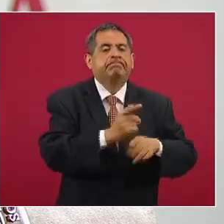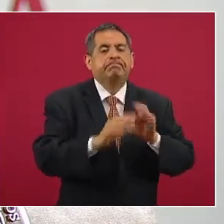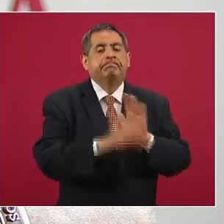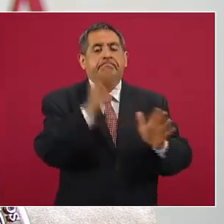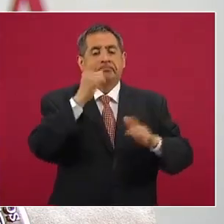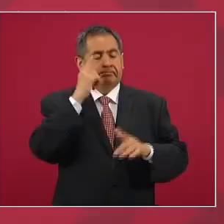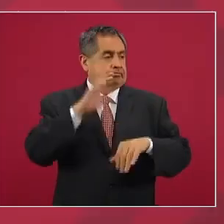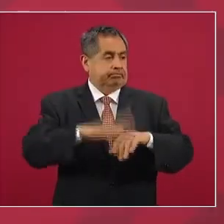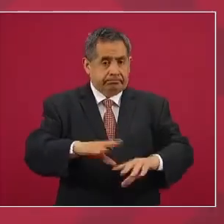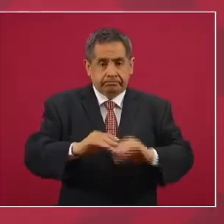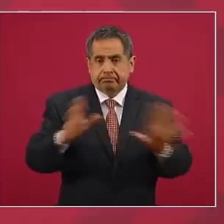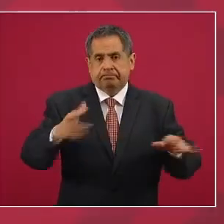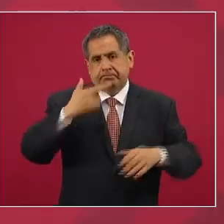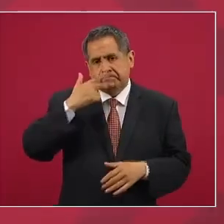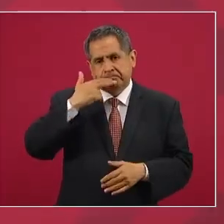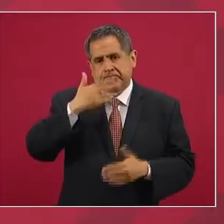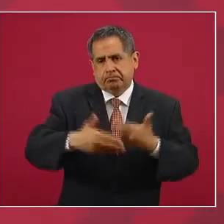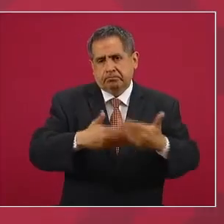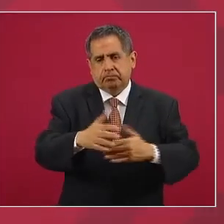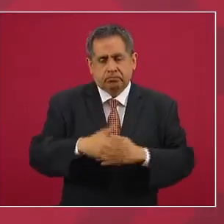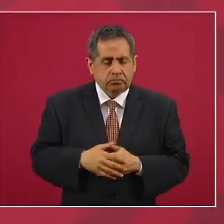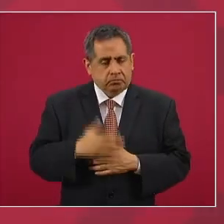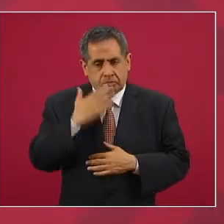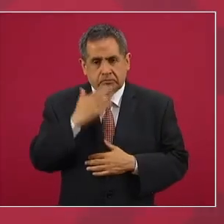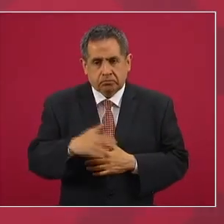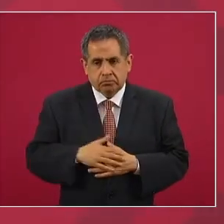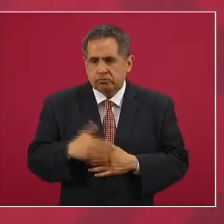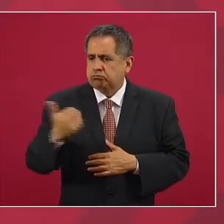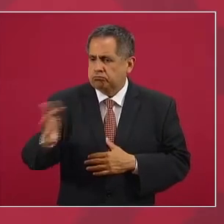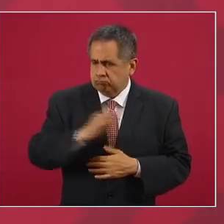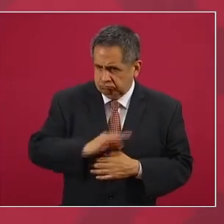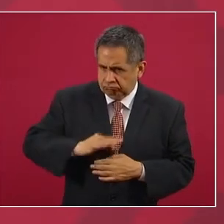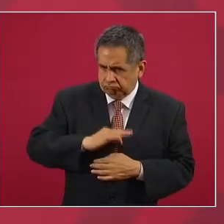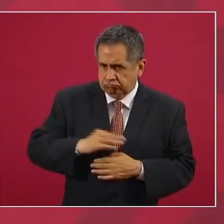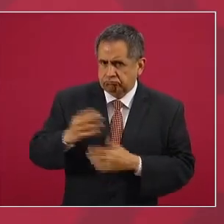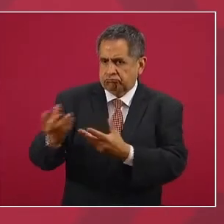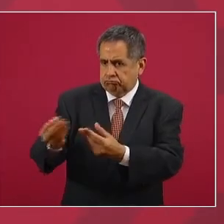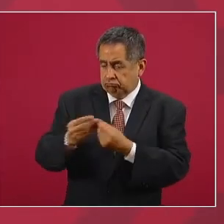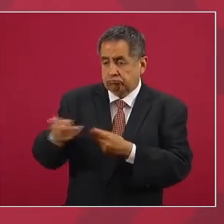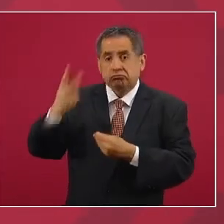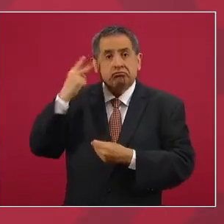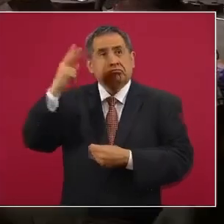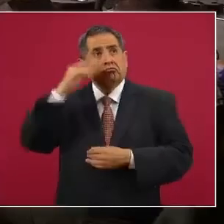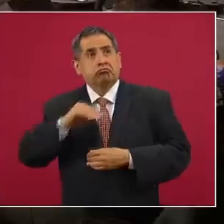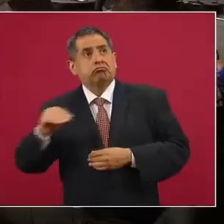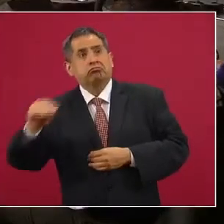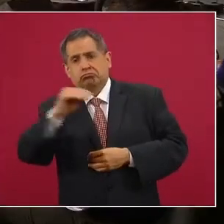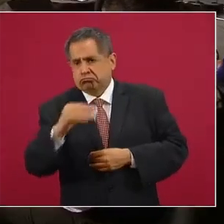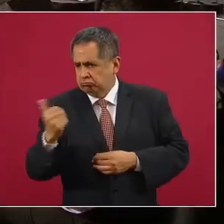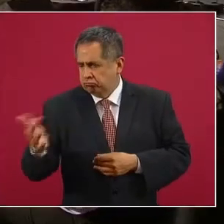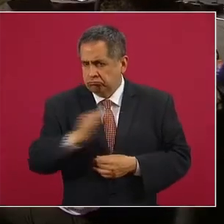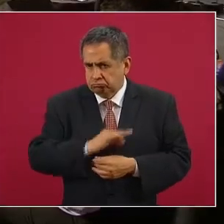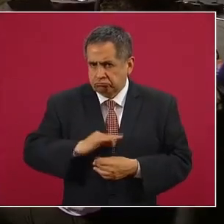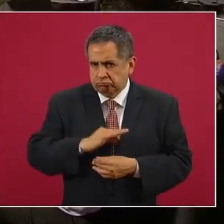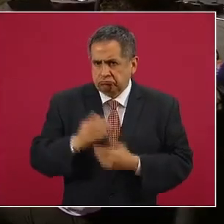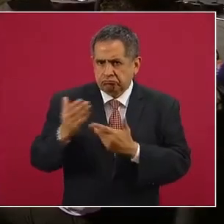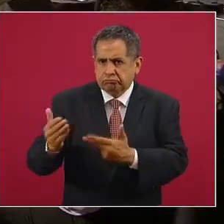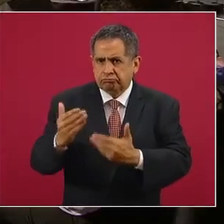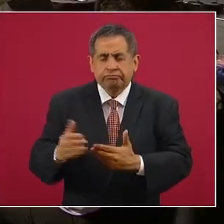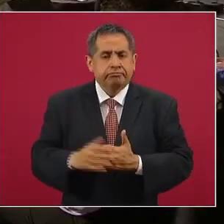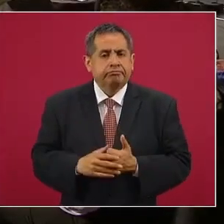a que las cosas sean mejor. Entonces, felicidades porque van a llevar a cabo esa gira y